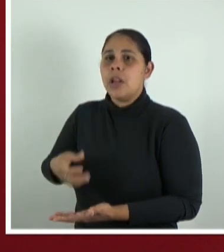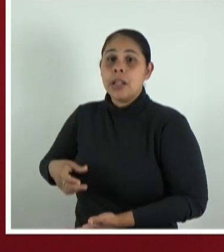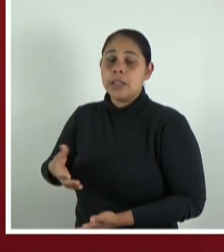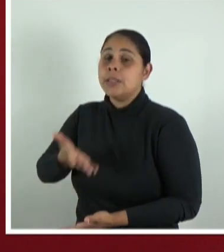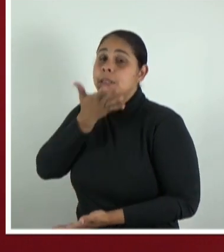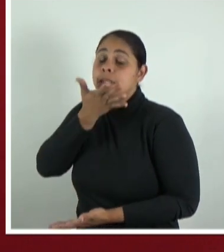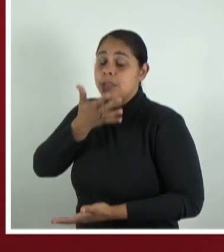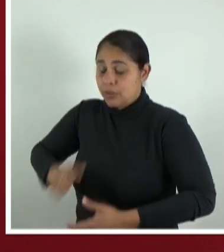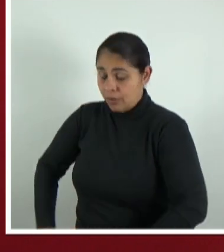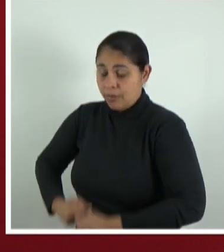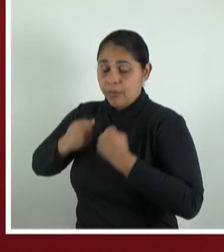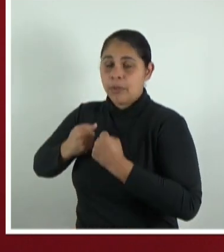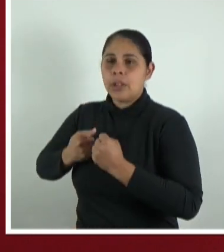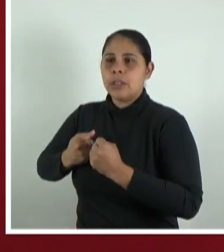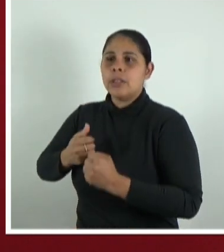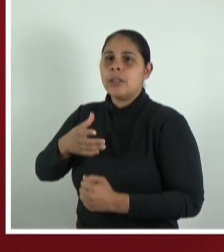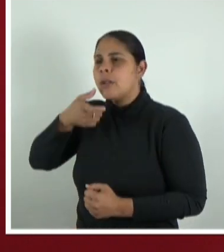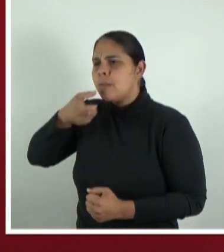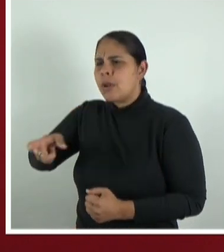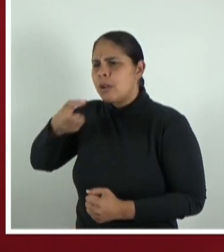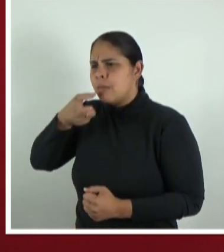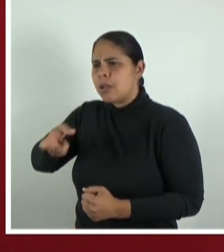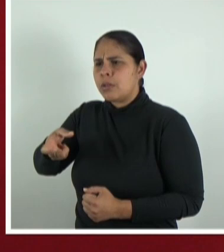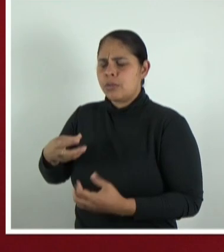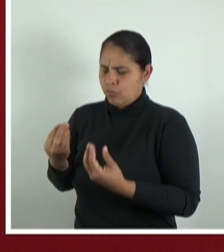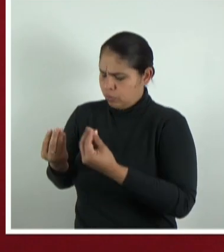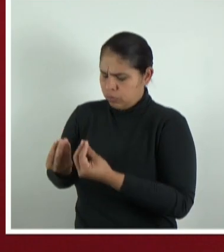Dynamis, la fuerza de la dinámica.